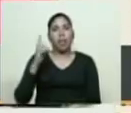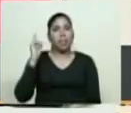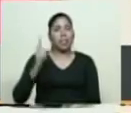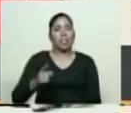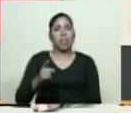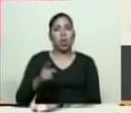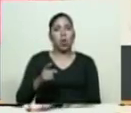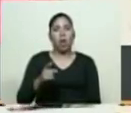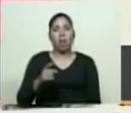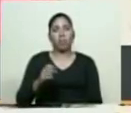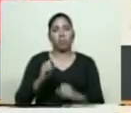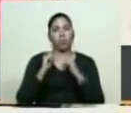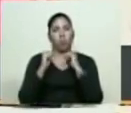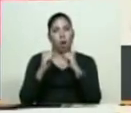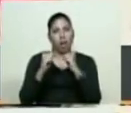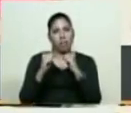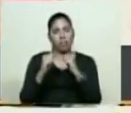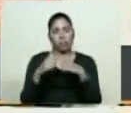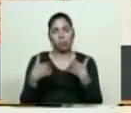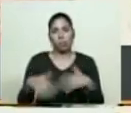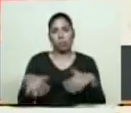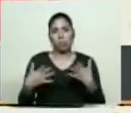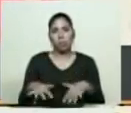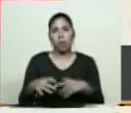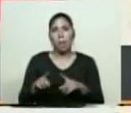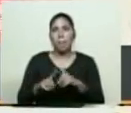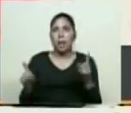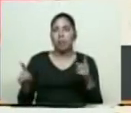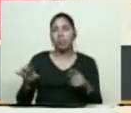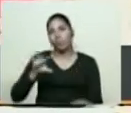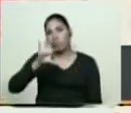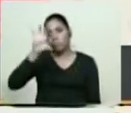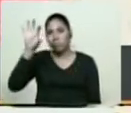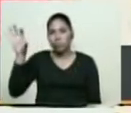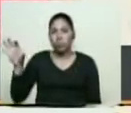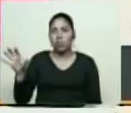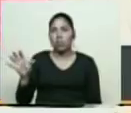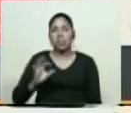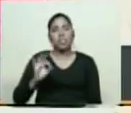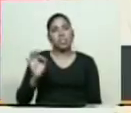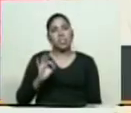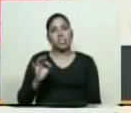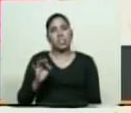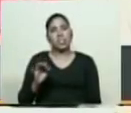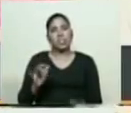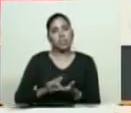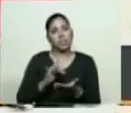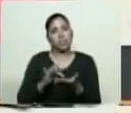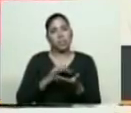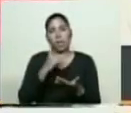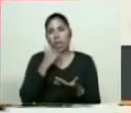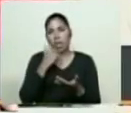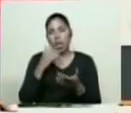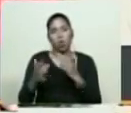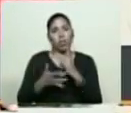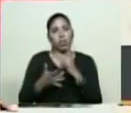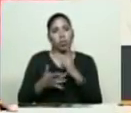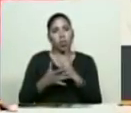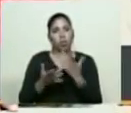Pero eso, en verdad, no los aparatos mundiales no han servido de comunicación, no han servido para convertir a